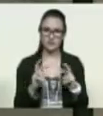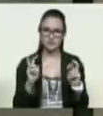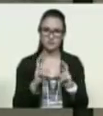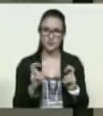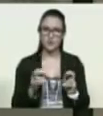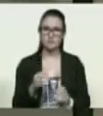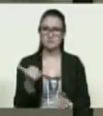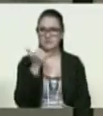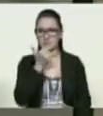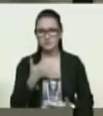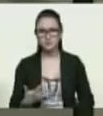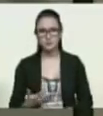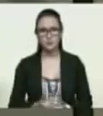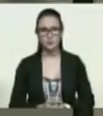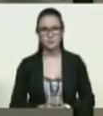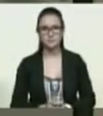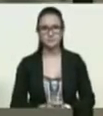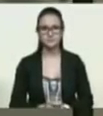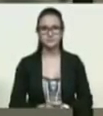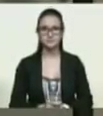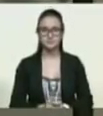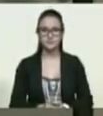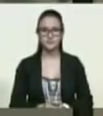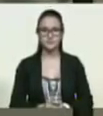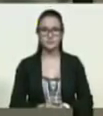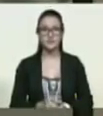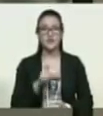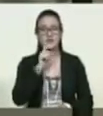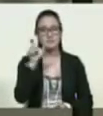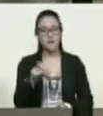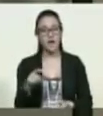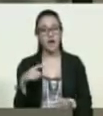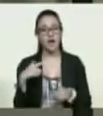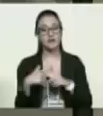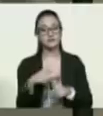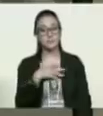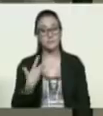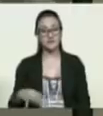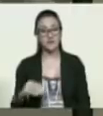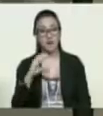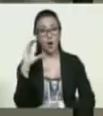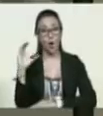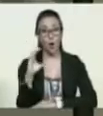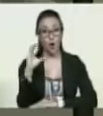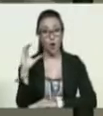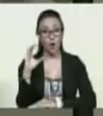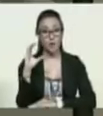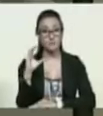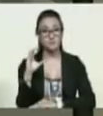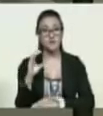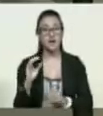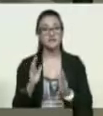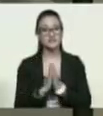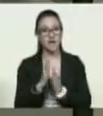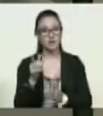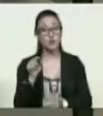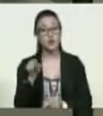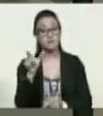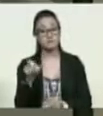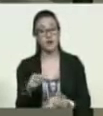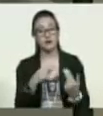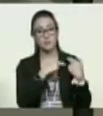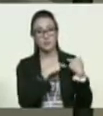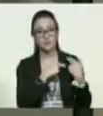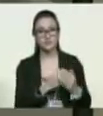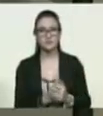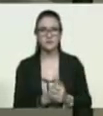ocurrido, y él señaló directamente al expresidente, ya expresidente de Colombia, Juan Manuel Santos, como uno de los responsables. Yo